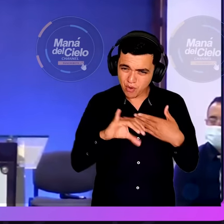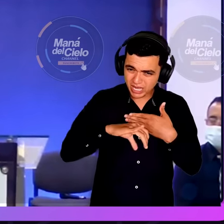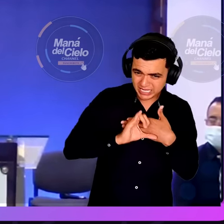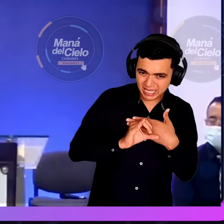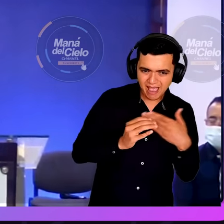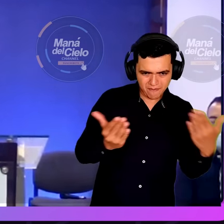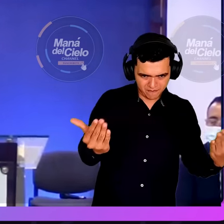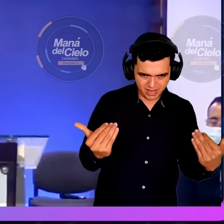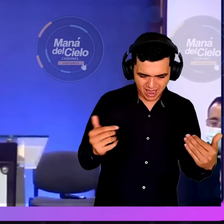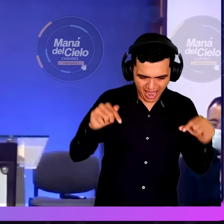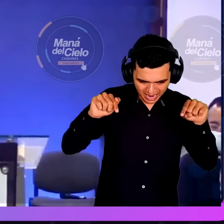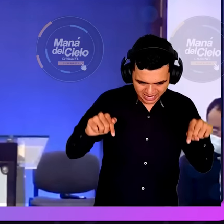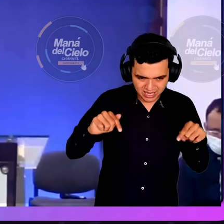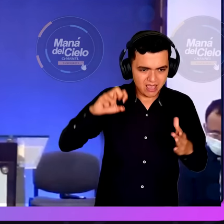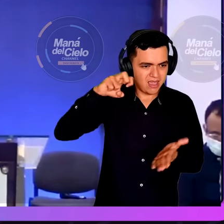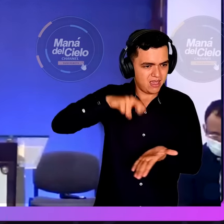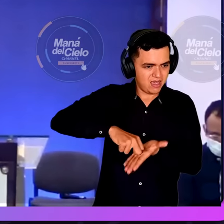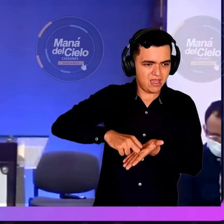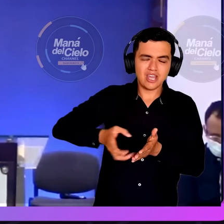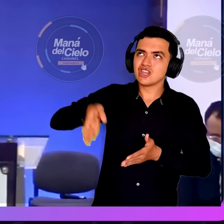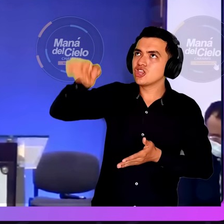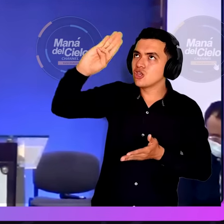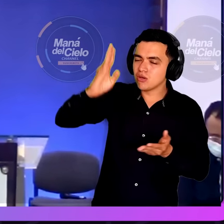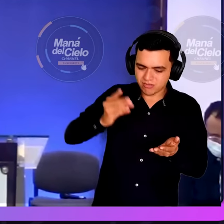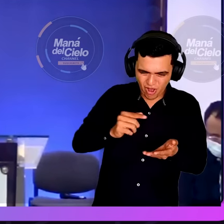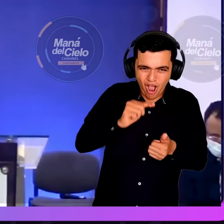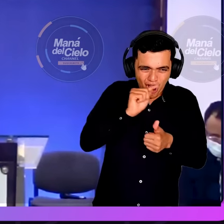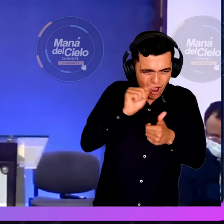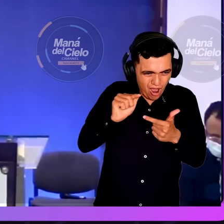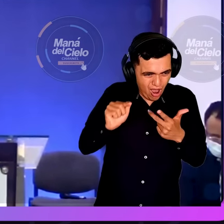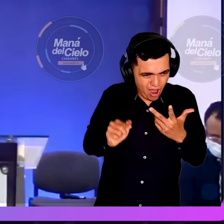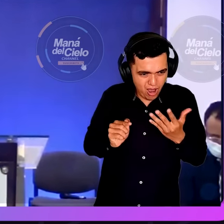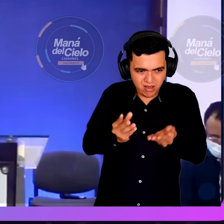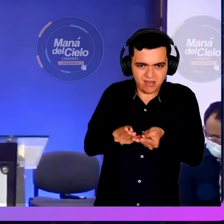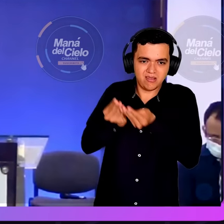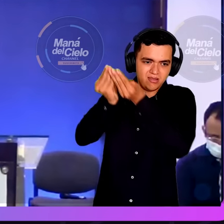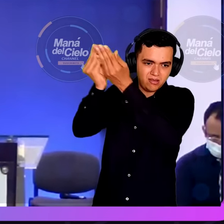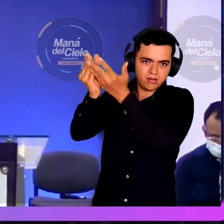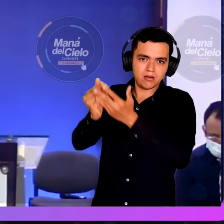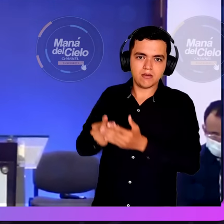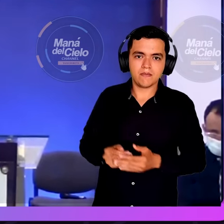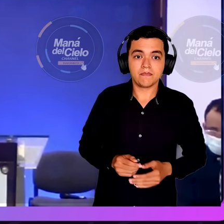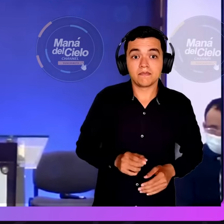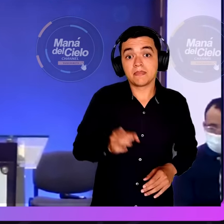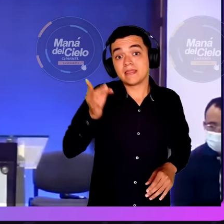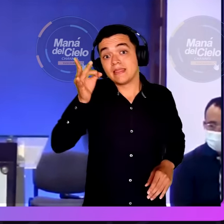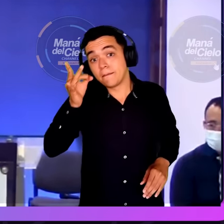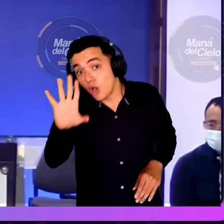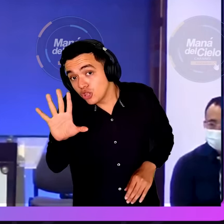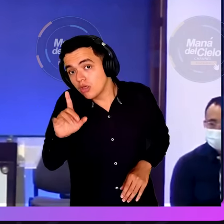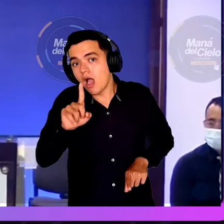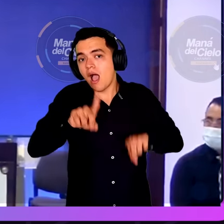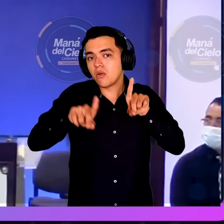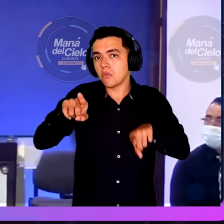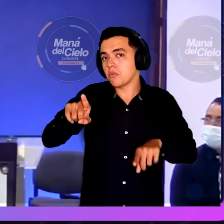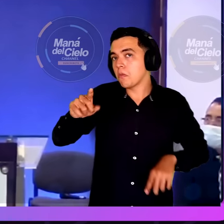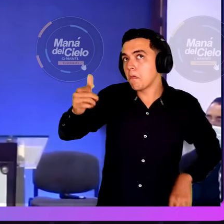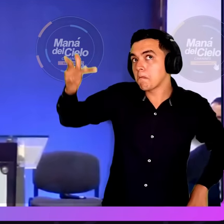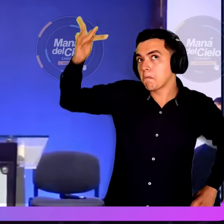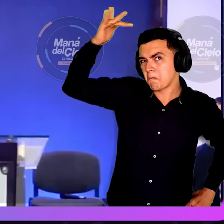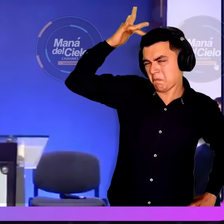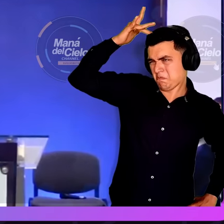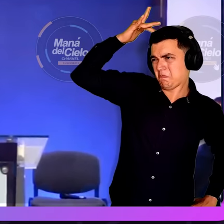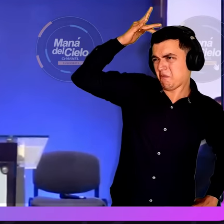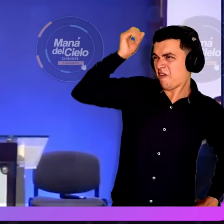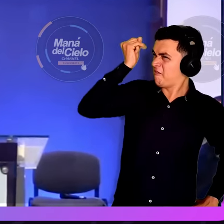Y yo les dije, hermanos, hoy vamos a traer las redes sociales a la oración. Hay gente que dice, pues nadie dijo en ese momento,